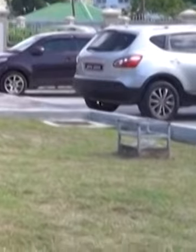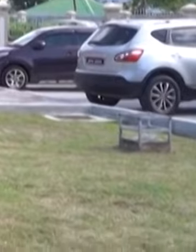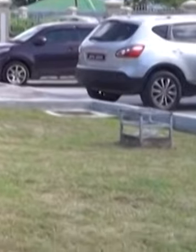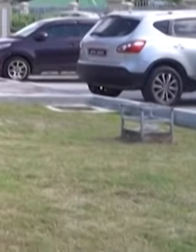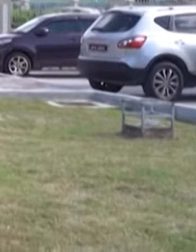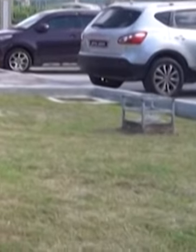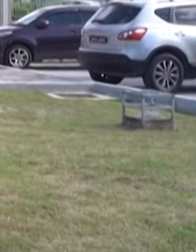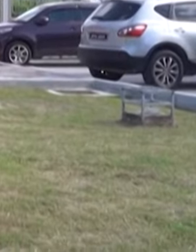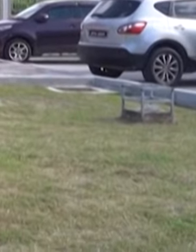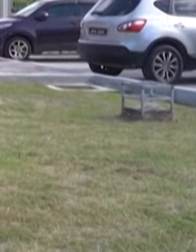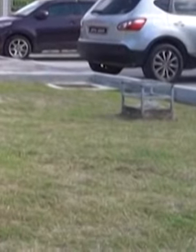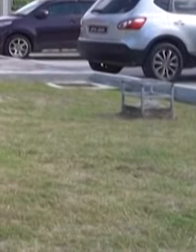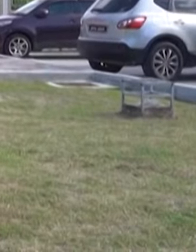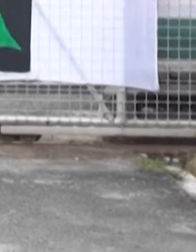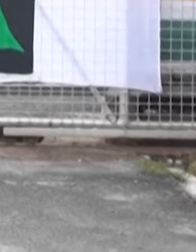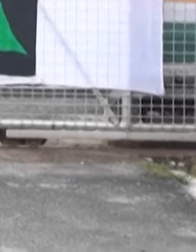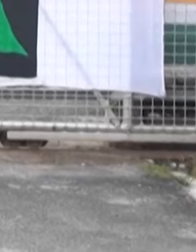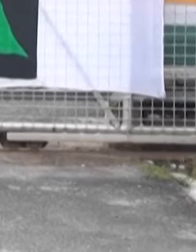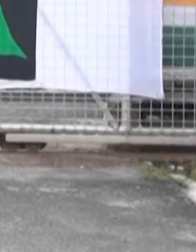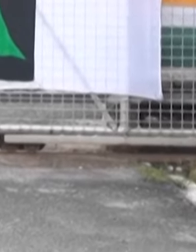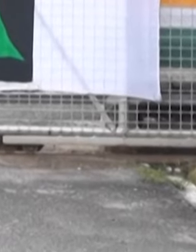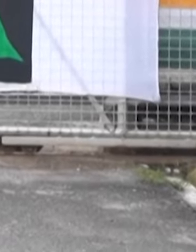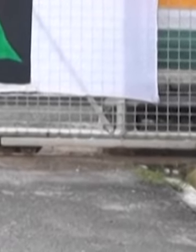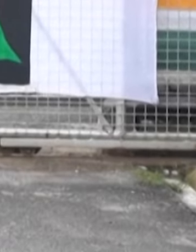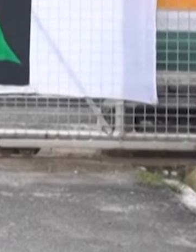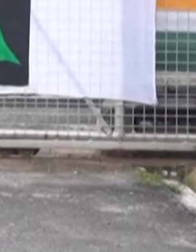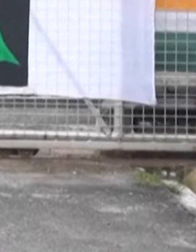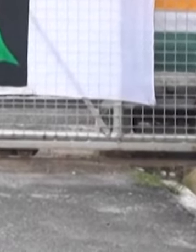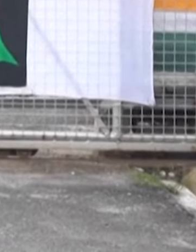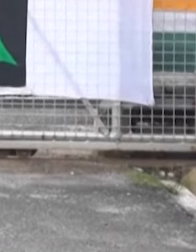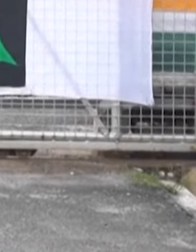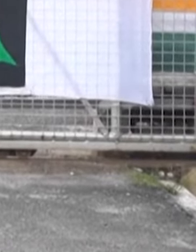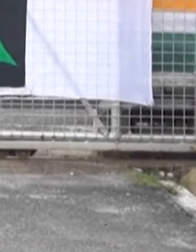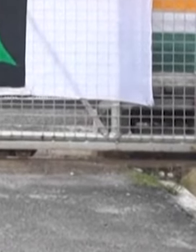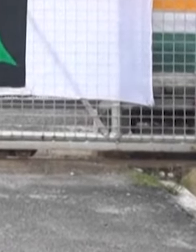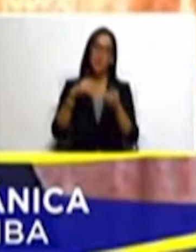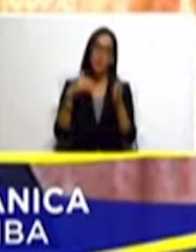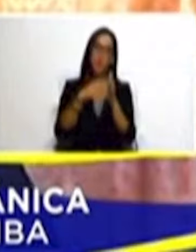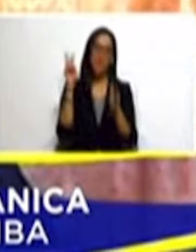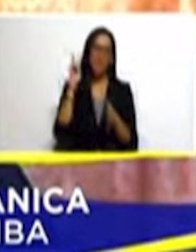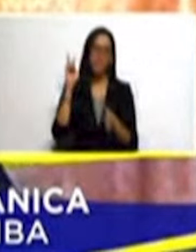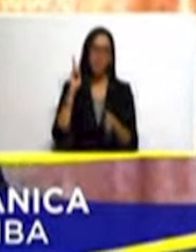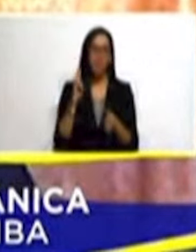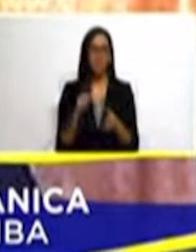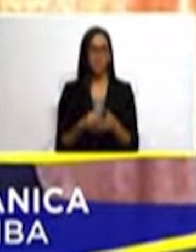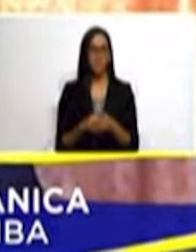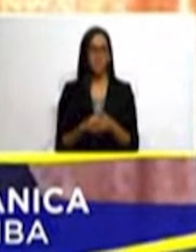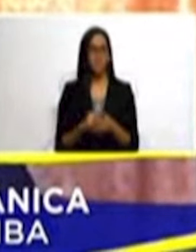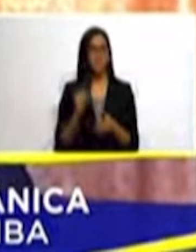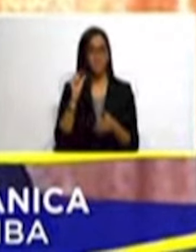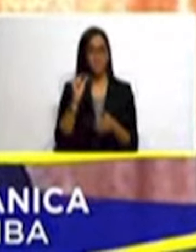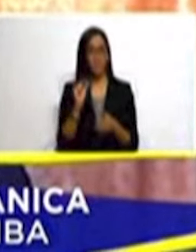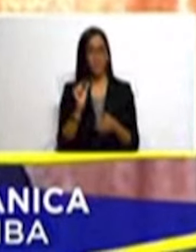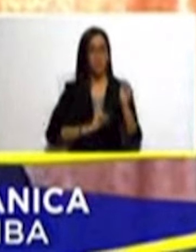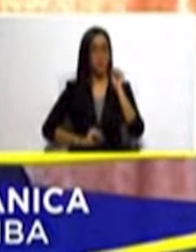el descubrimiento de yacimientos petroleros por la petrolera ExxonMobil. Que es el momento de la